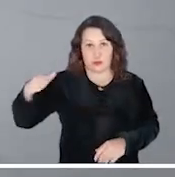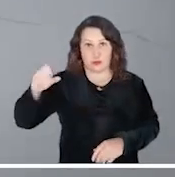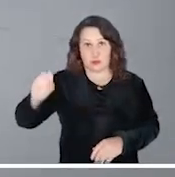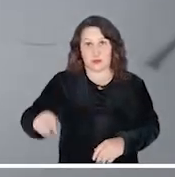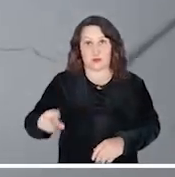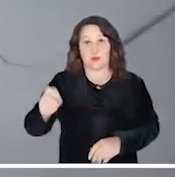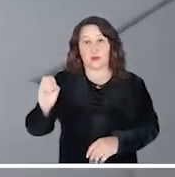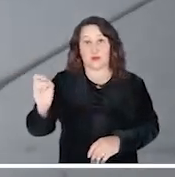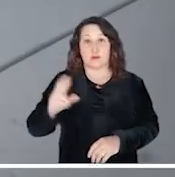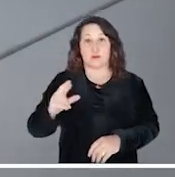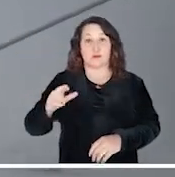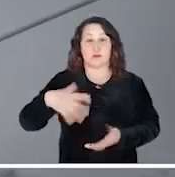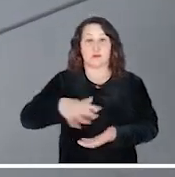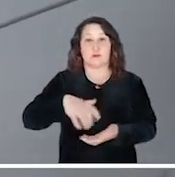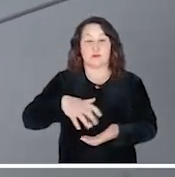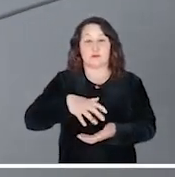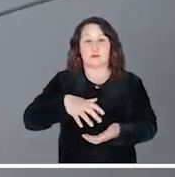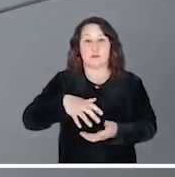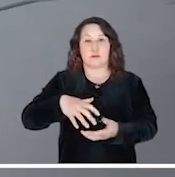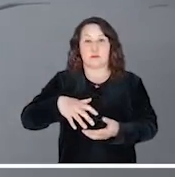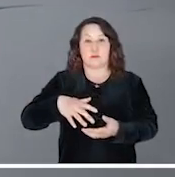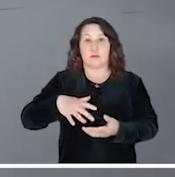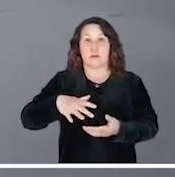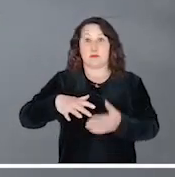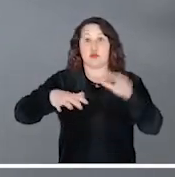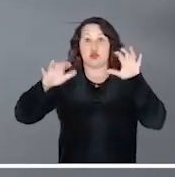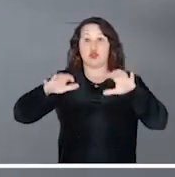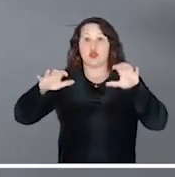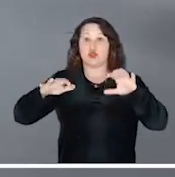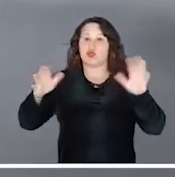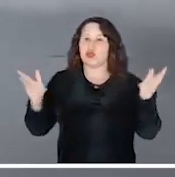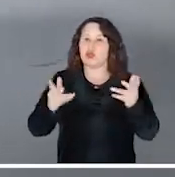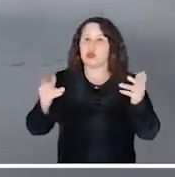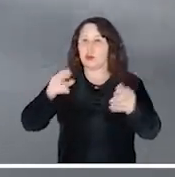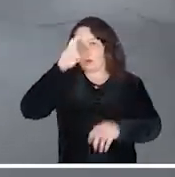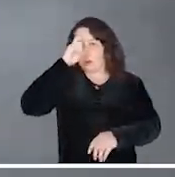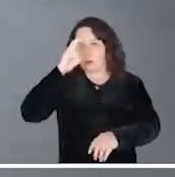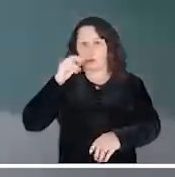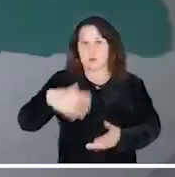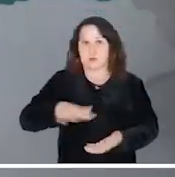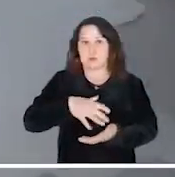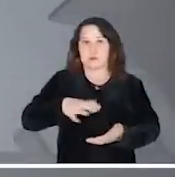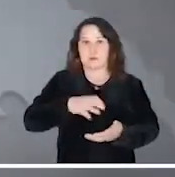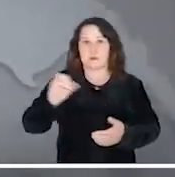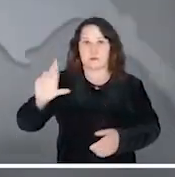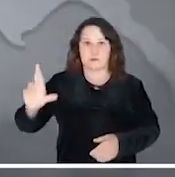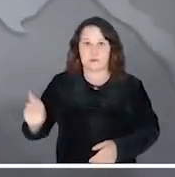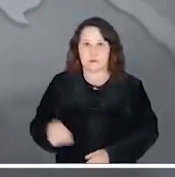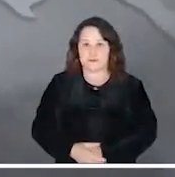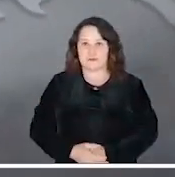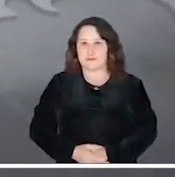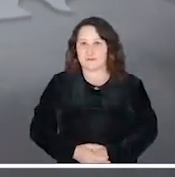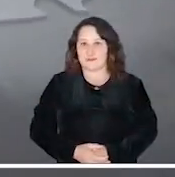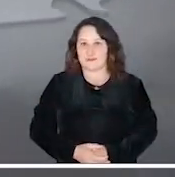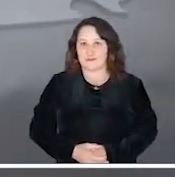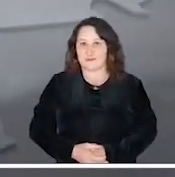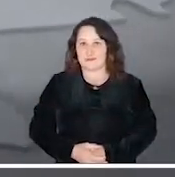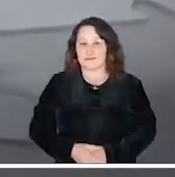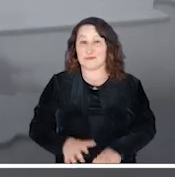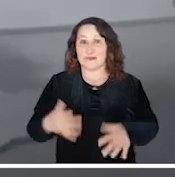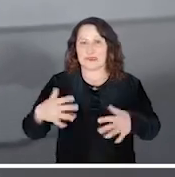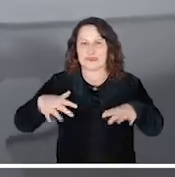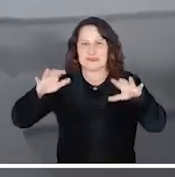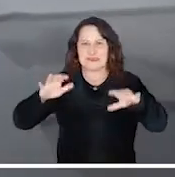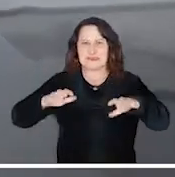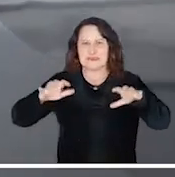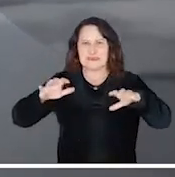de Santander. No se descartan lloviznas al nororiente del norte de Santander y Risaralda. La actividad irá